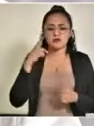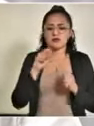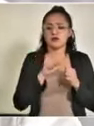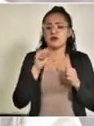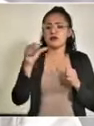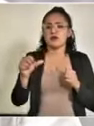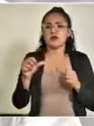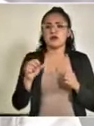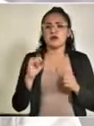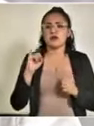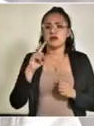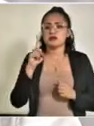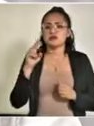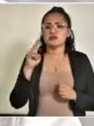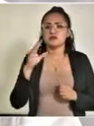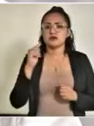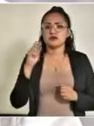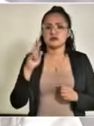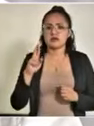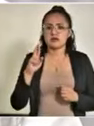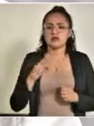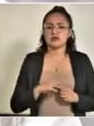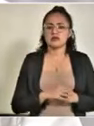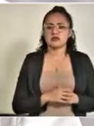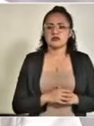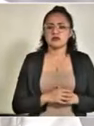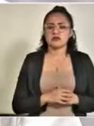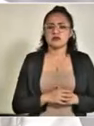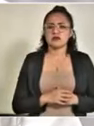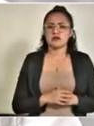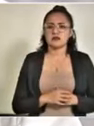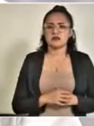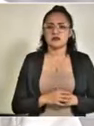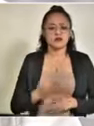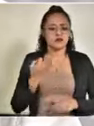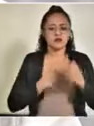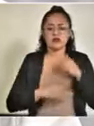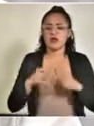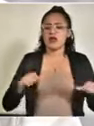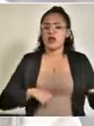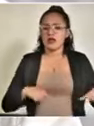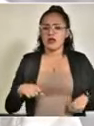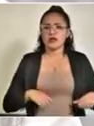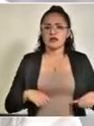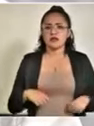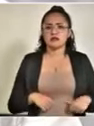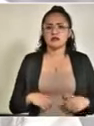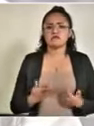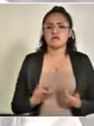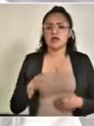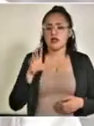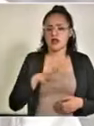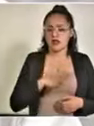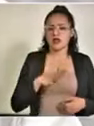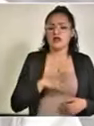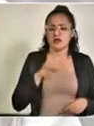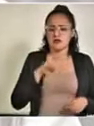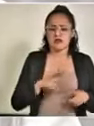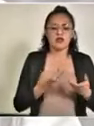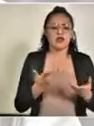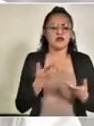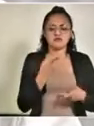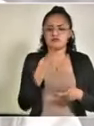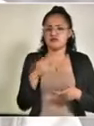a Izúcar de Matamoros y de todas las actividades ilícitas que desarrollan.